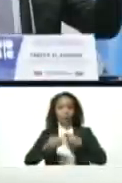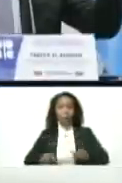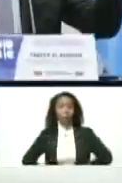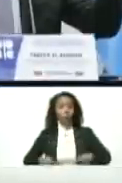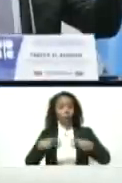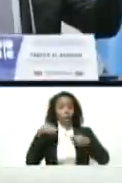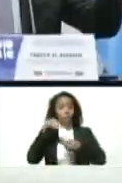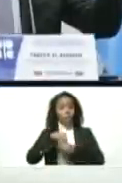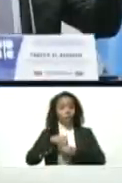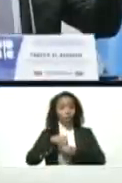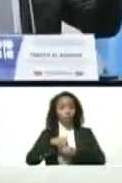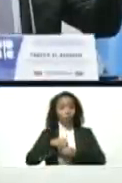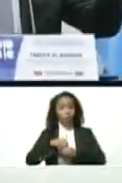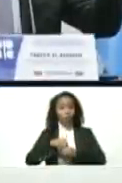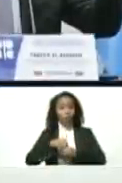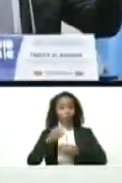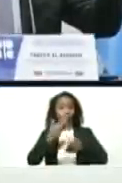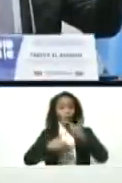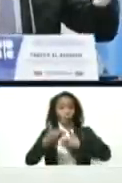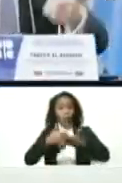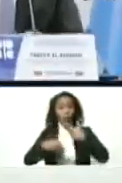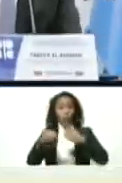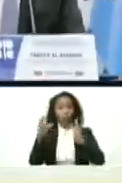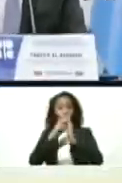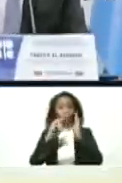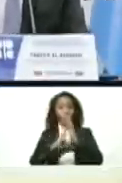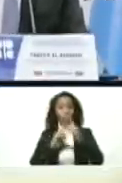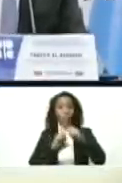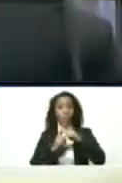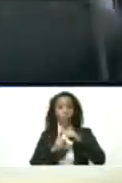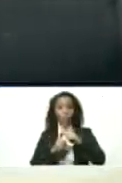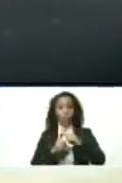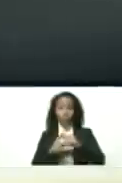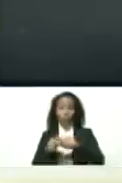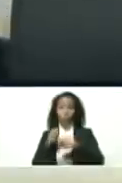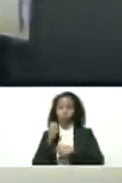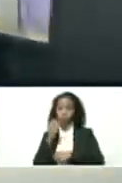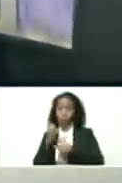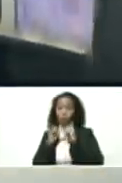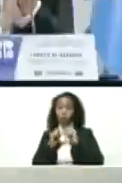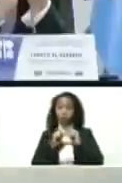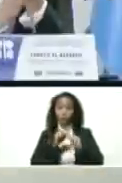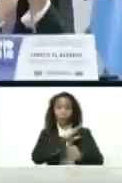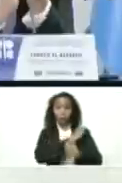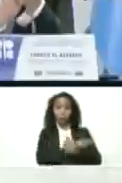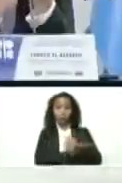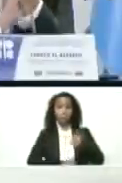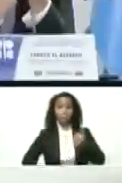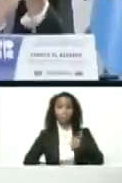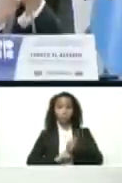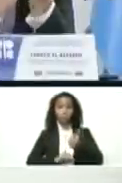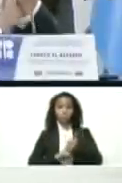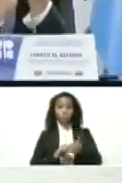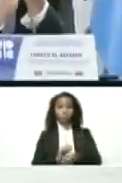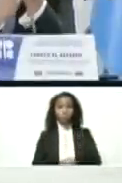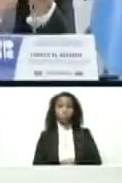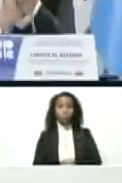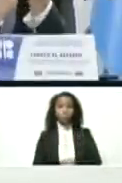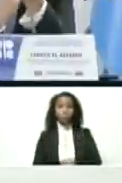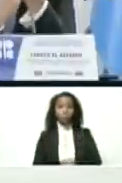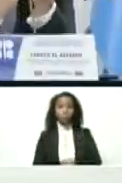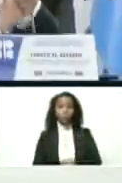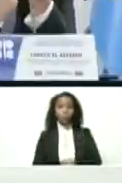dentro de la declaración de cooperación de la OPEP Plus. Gracias, presidente. Bueno, seguir fortaleciendo la OPEP Plus. Casi